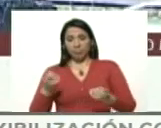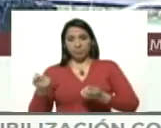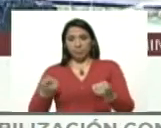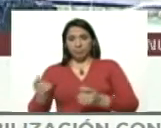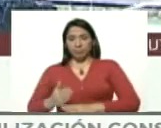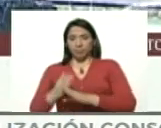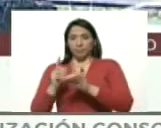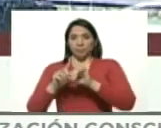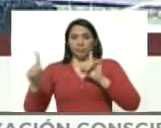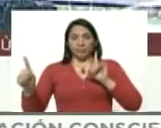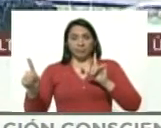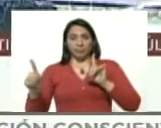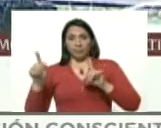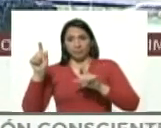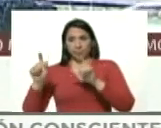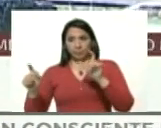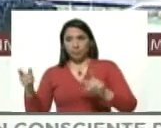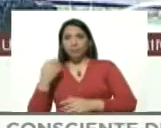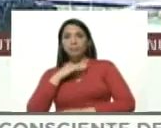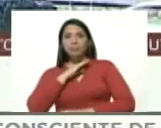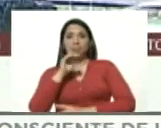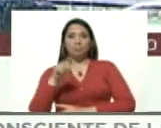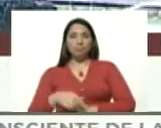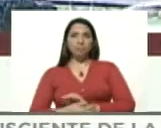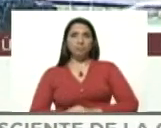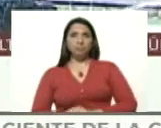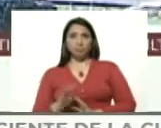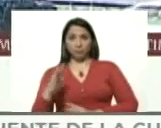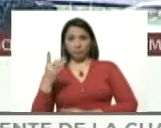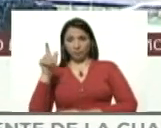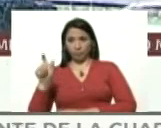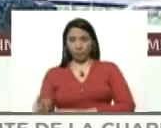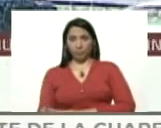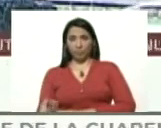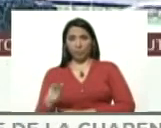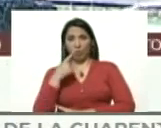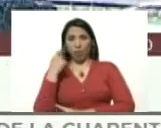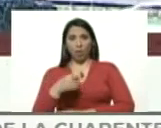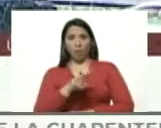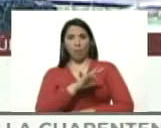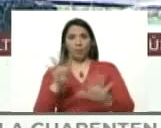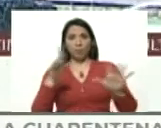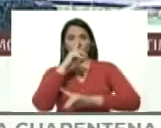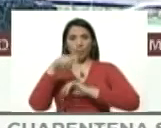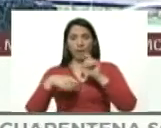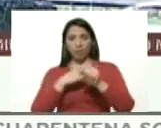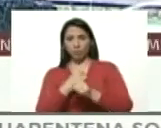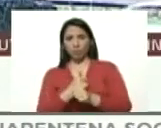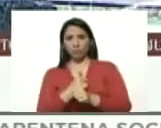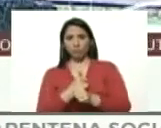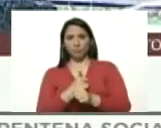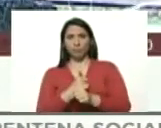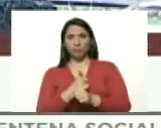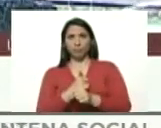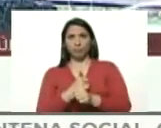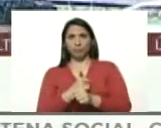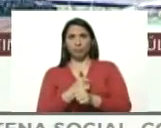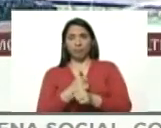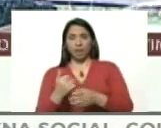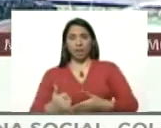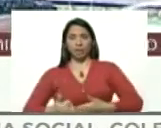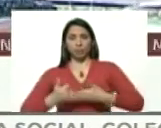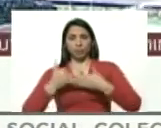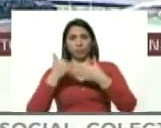del aislamiento del caso. E igualmente, el cuarto caso, un hombre de 29 años de edad que estaba prestando